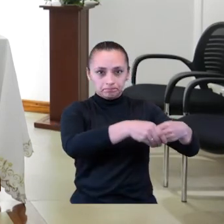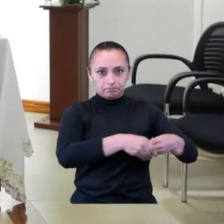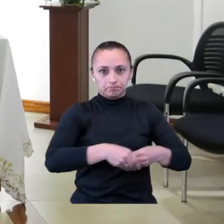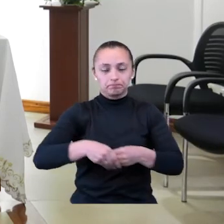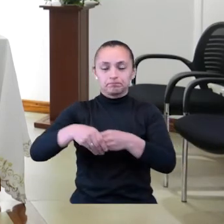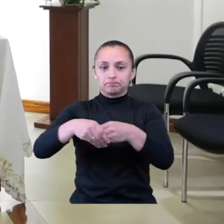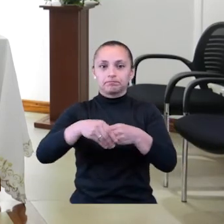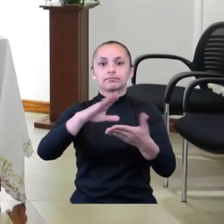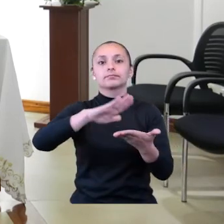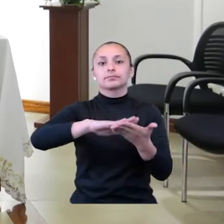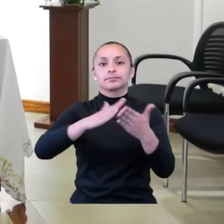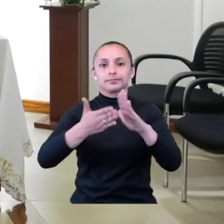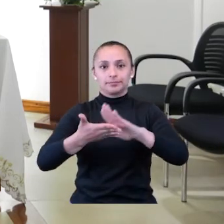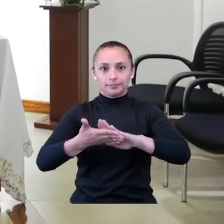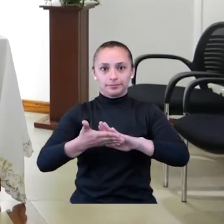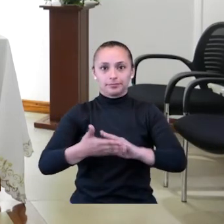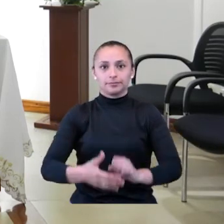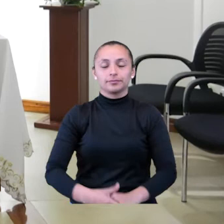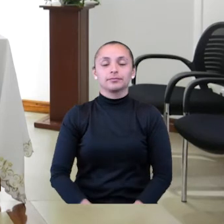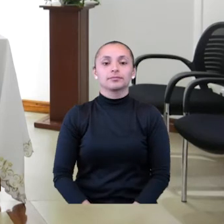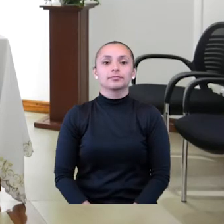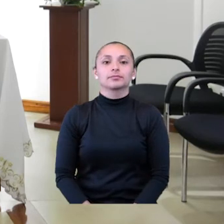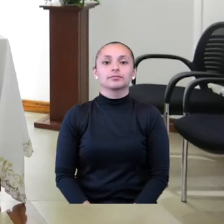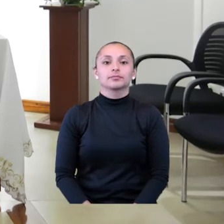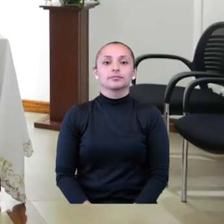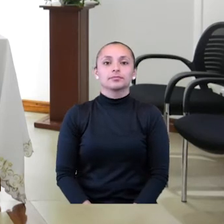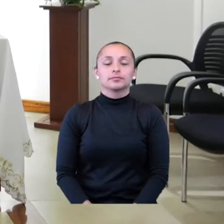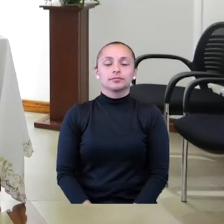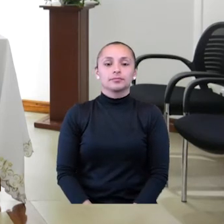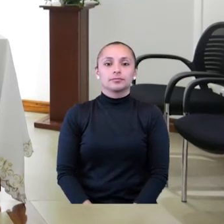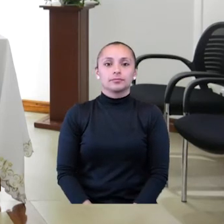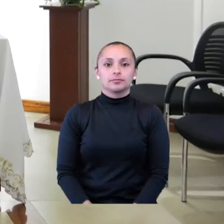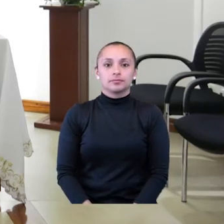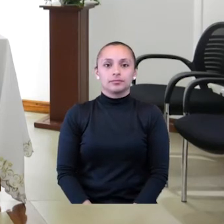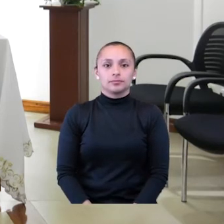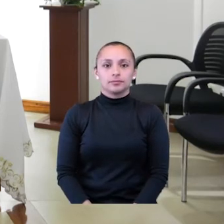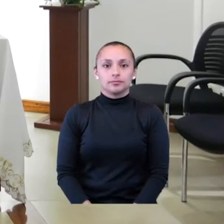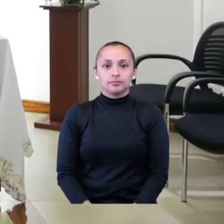nos damos un saludo de paz